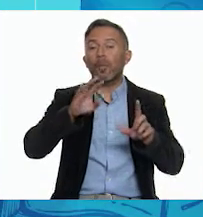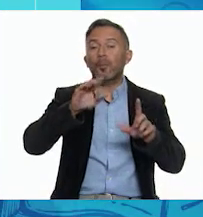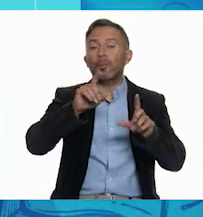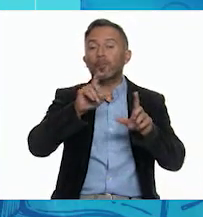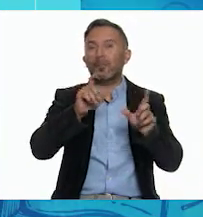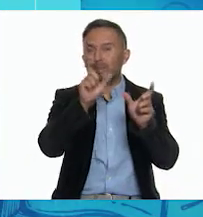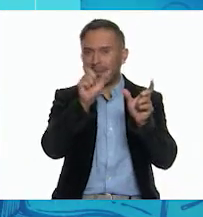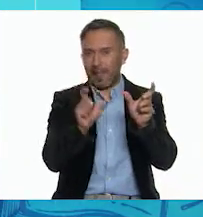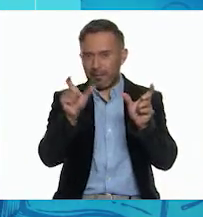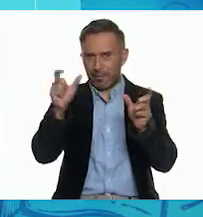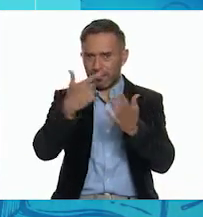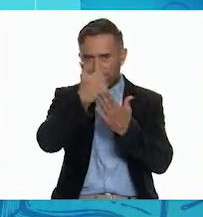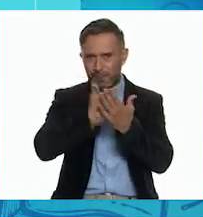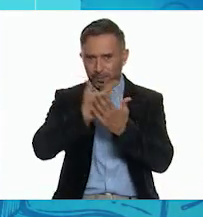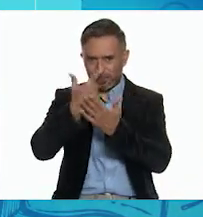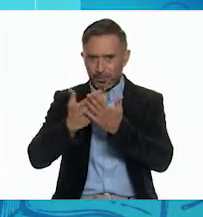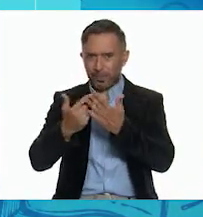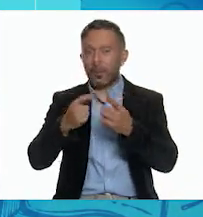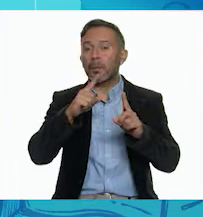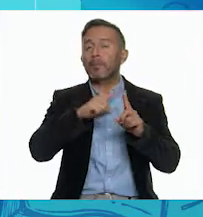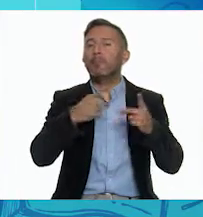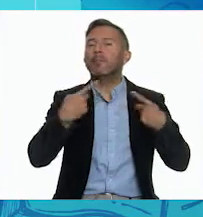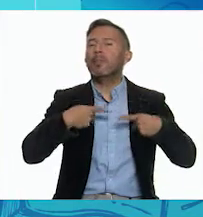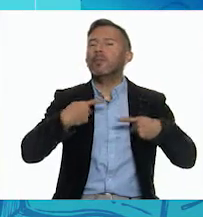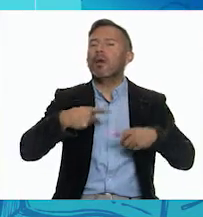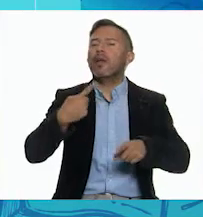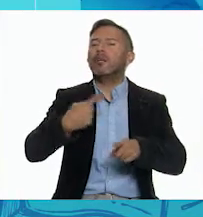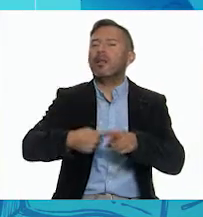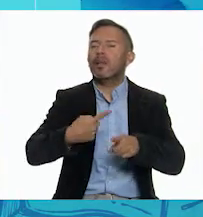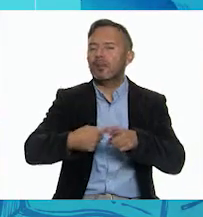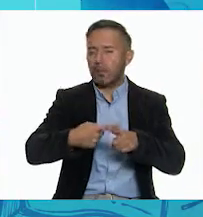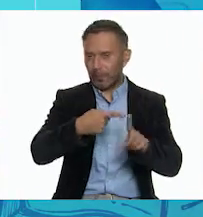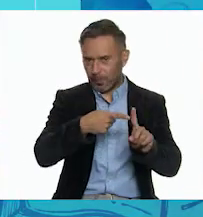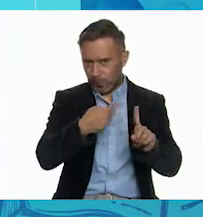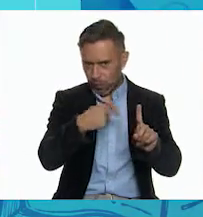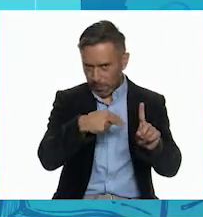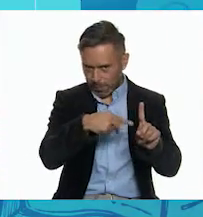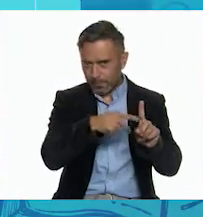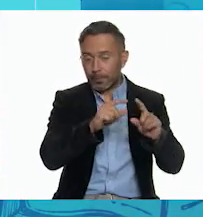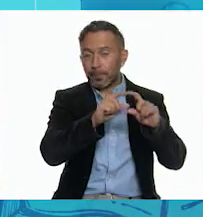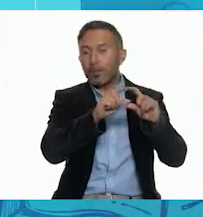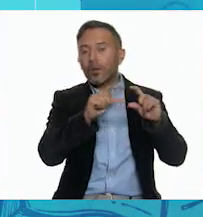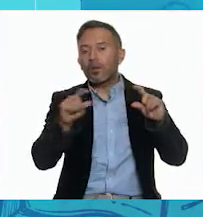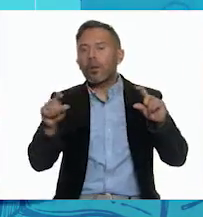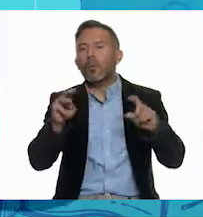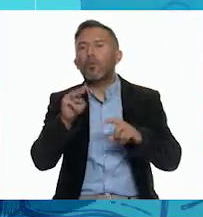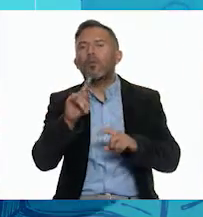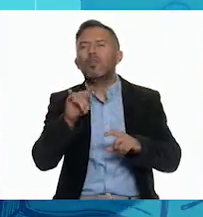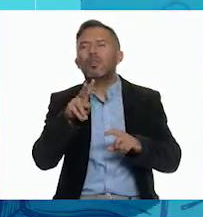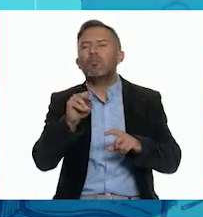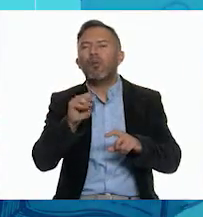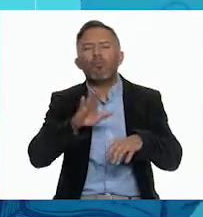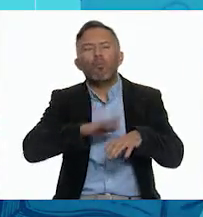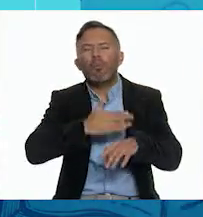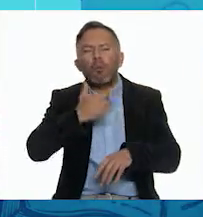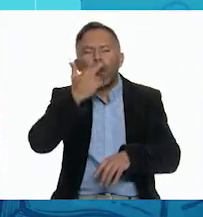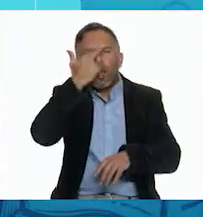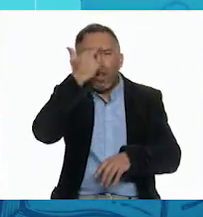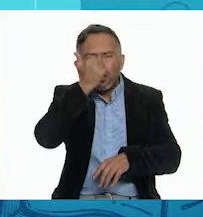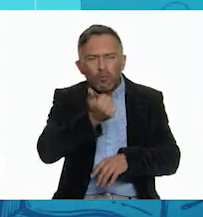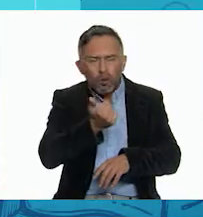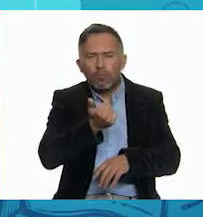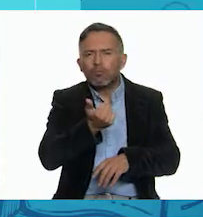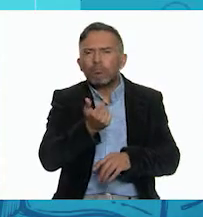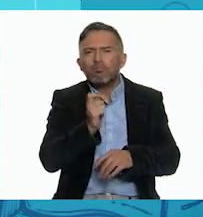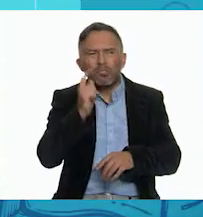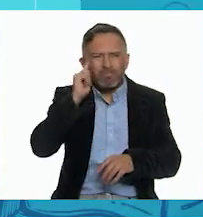el personaje, cuál creemos que es su motivación y finalmente las acciones que hizo. ¿Están